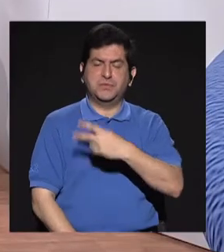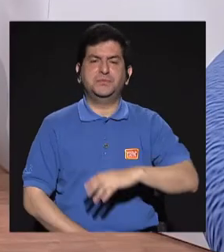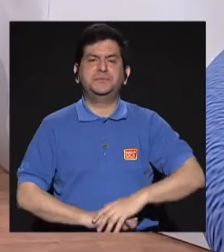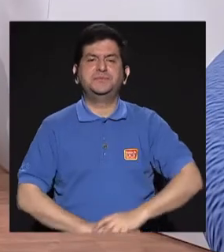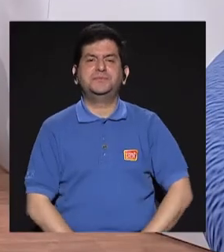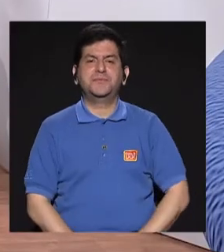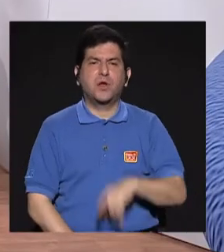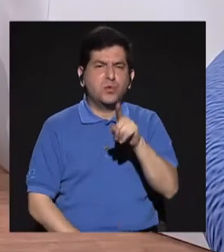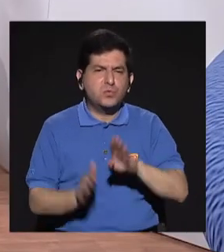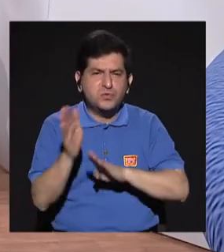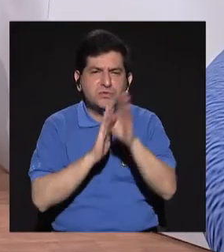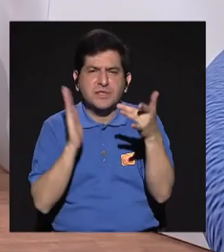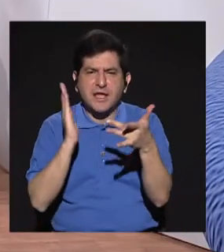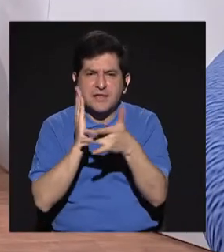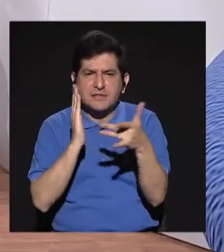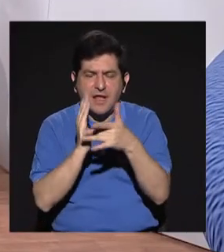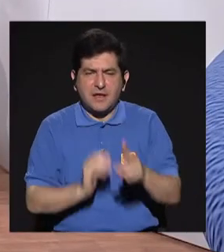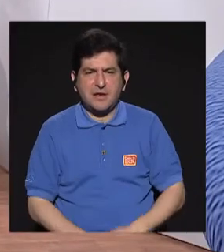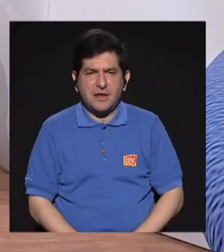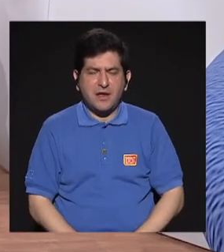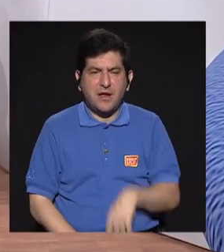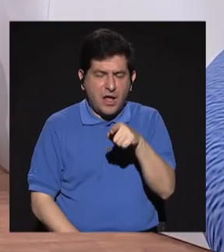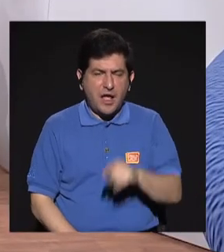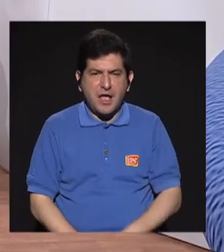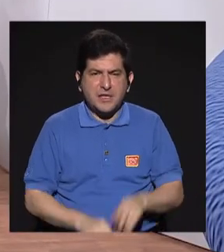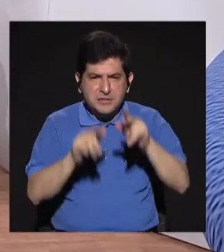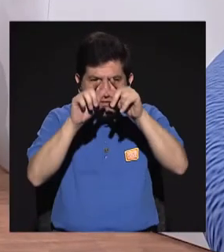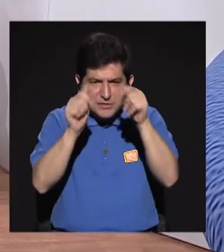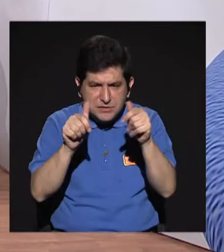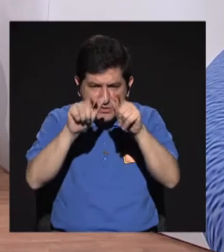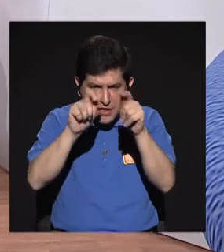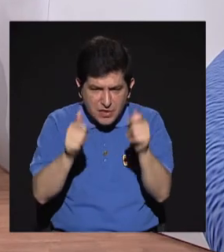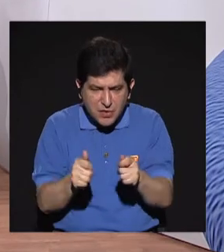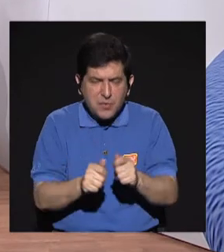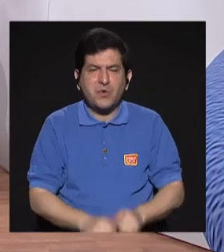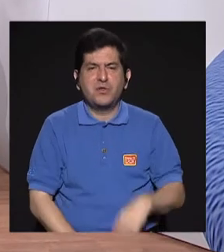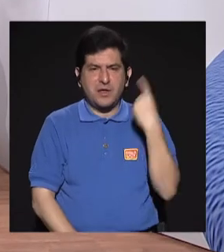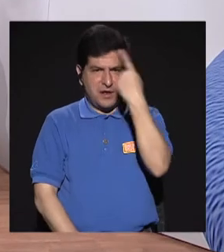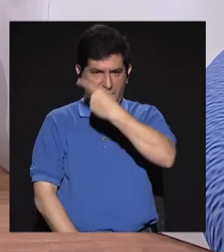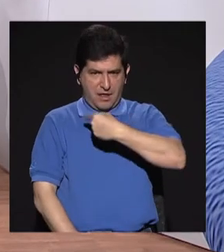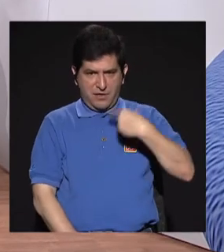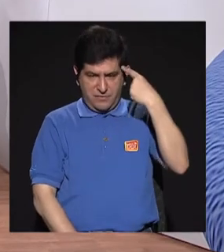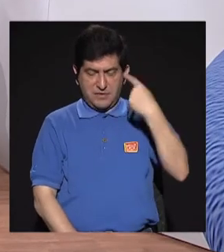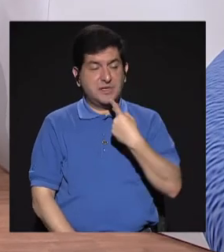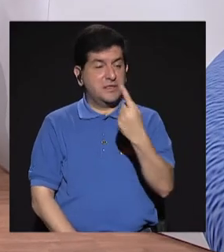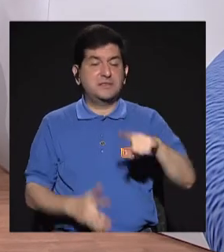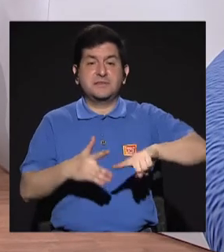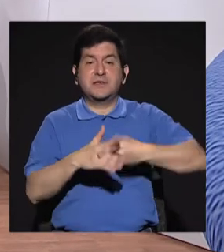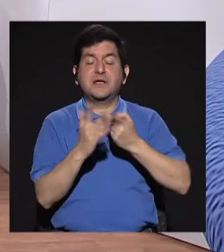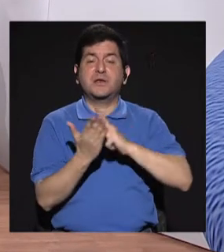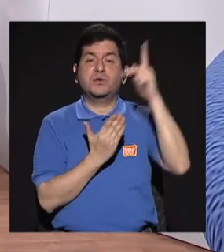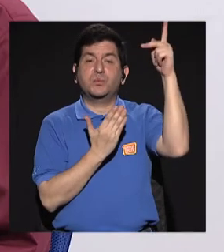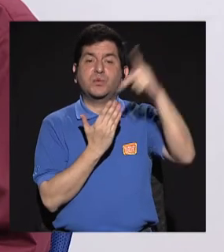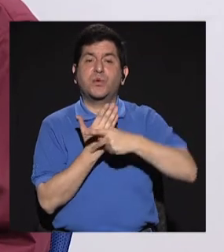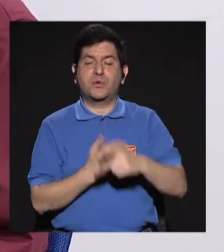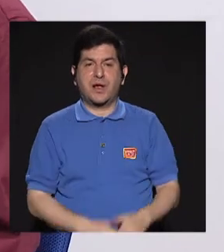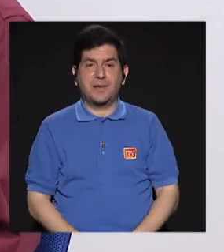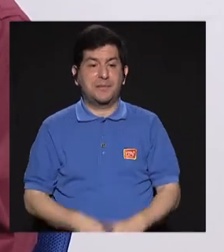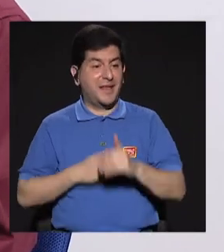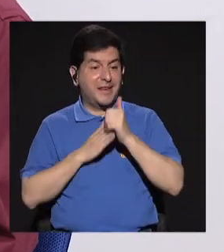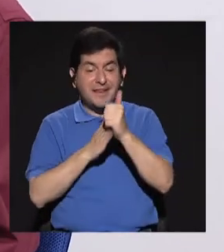claro usted desarrolló la técnica de modelado facial y como lo dijimos al inicio del programa